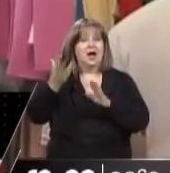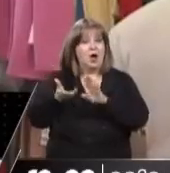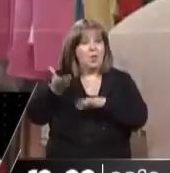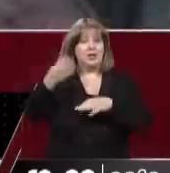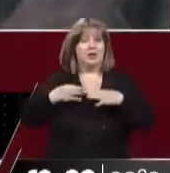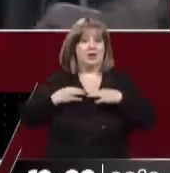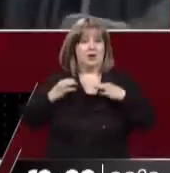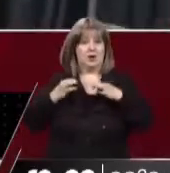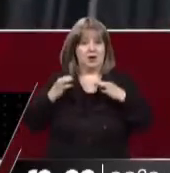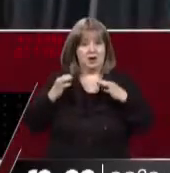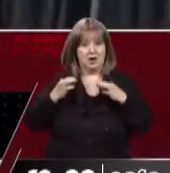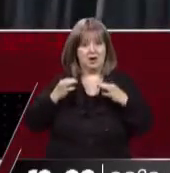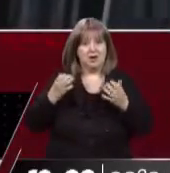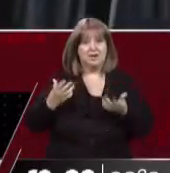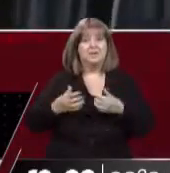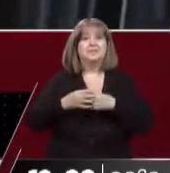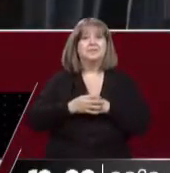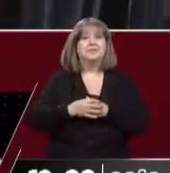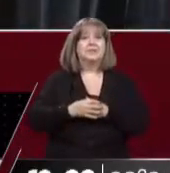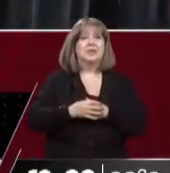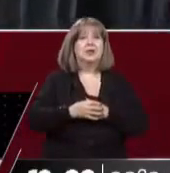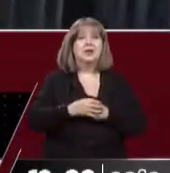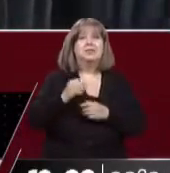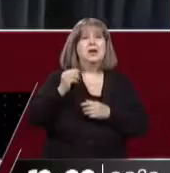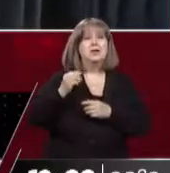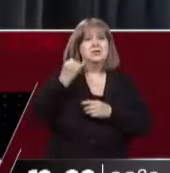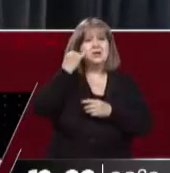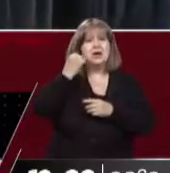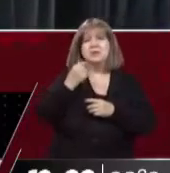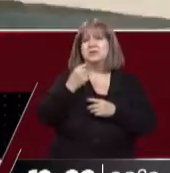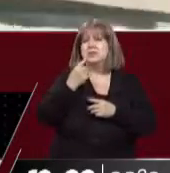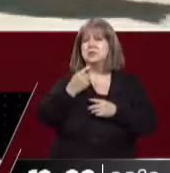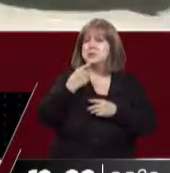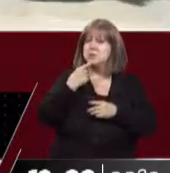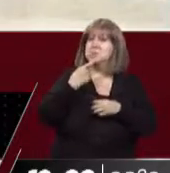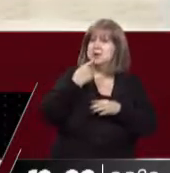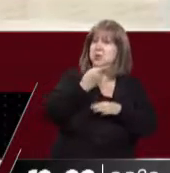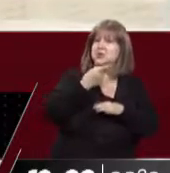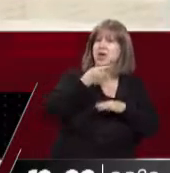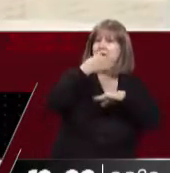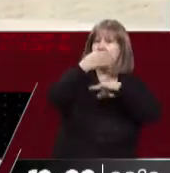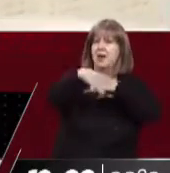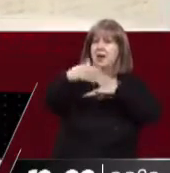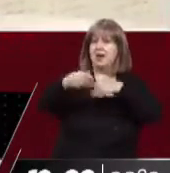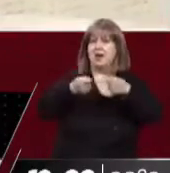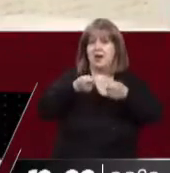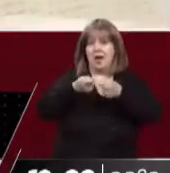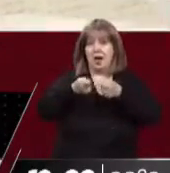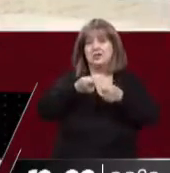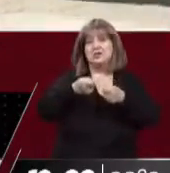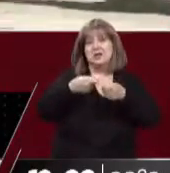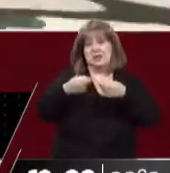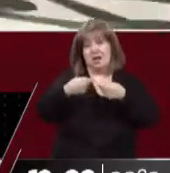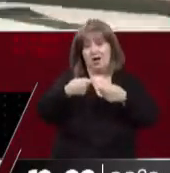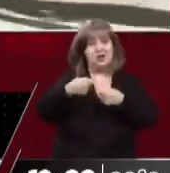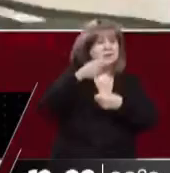un interanual del 121,8%. Pero según lo que hemos estado recorriendo, porque estuvimos en varios locales del centro de la